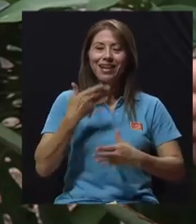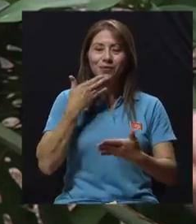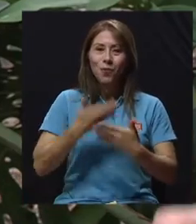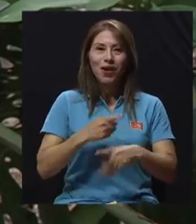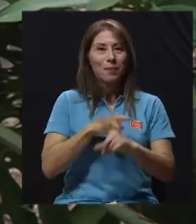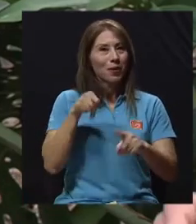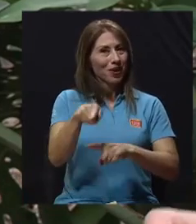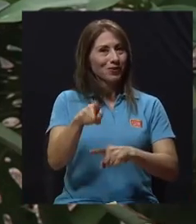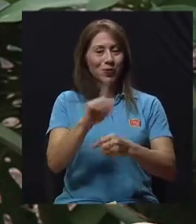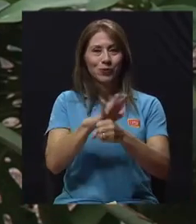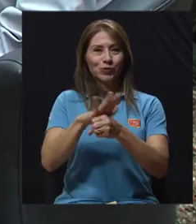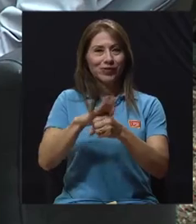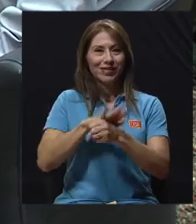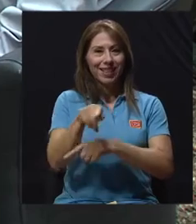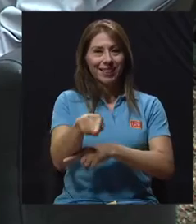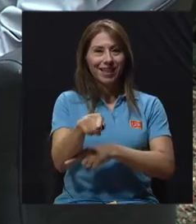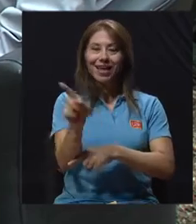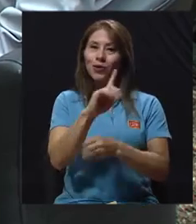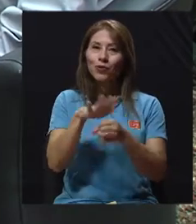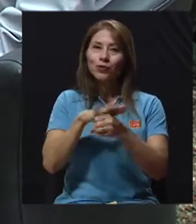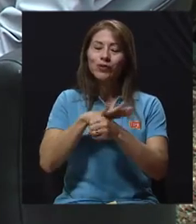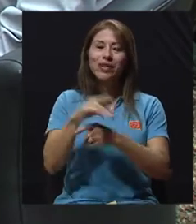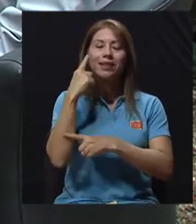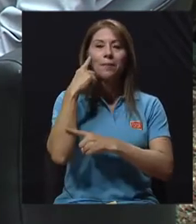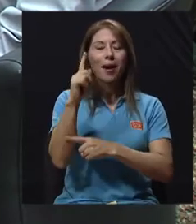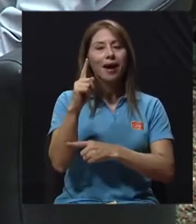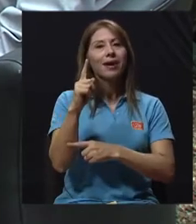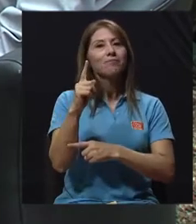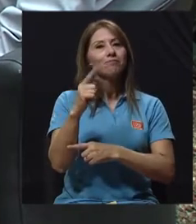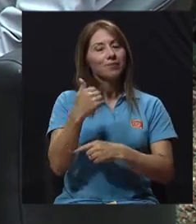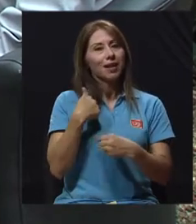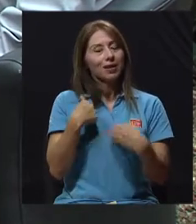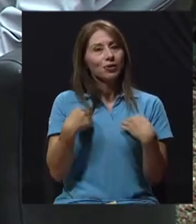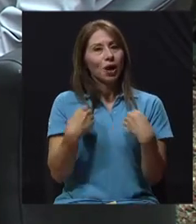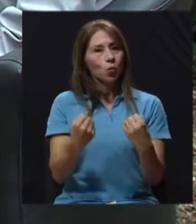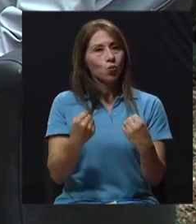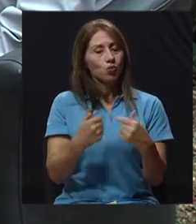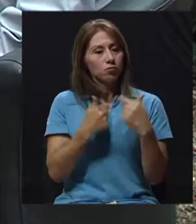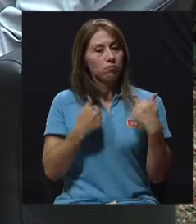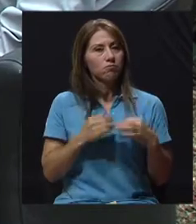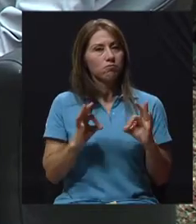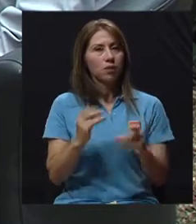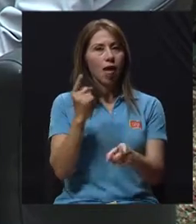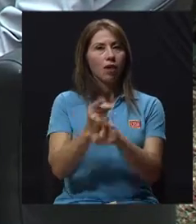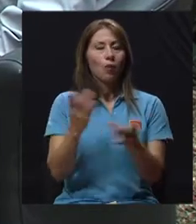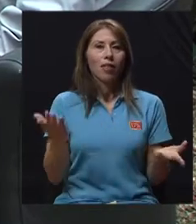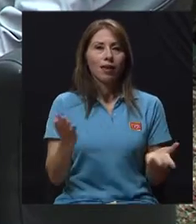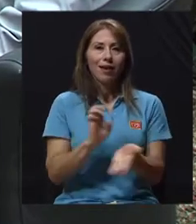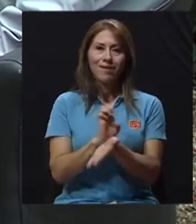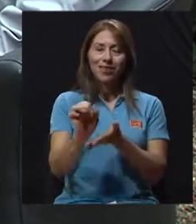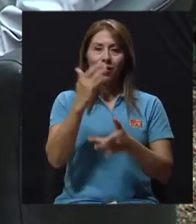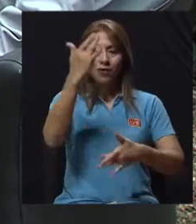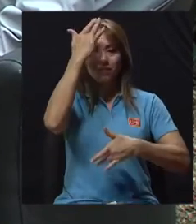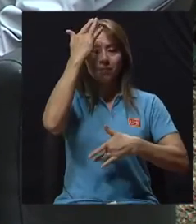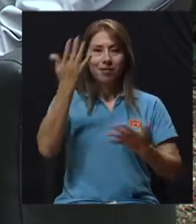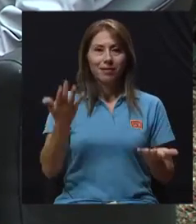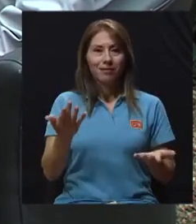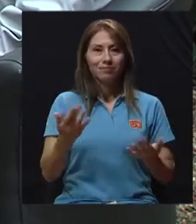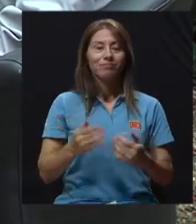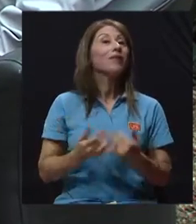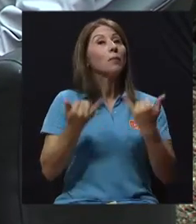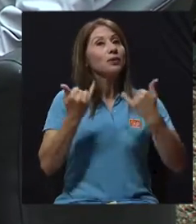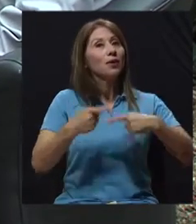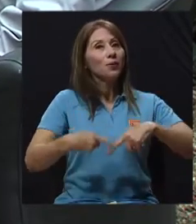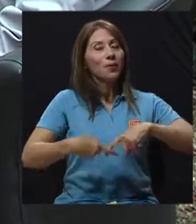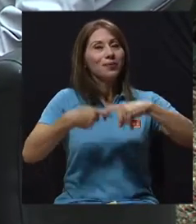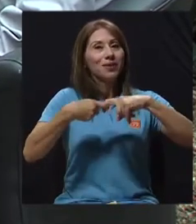eso no es suficiente. Y no es suficiente para tener una salud cardiovascular adecuada y evitar una enfermedad cardíaca, ¿verdad?